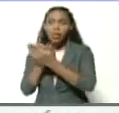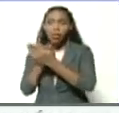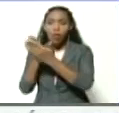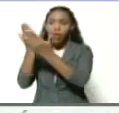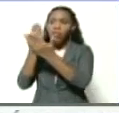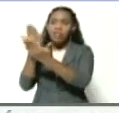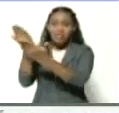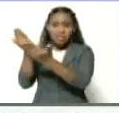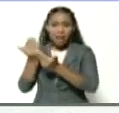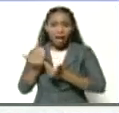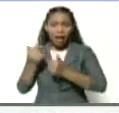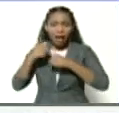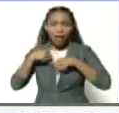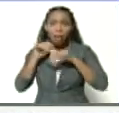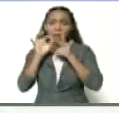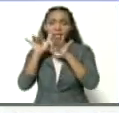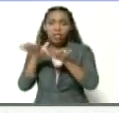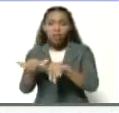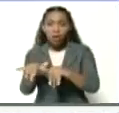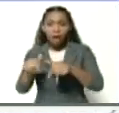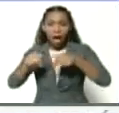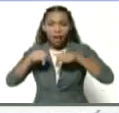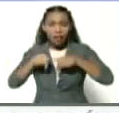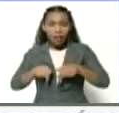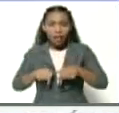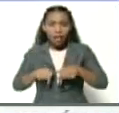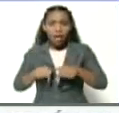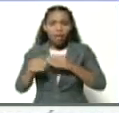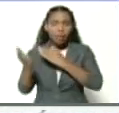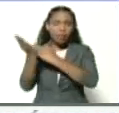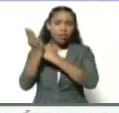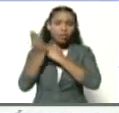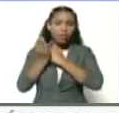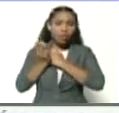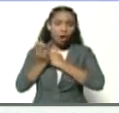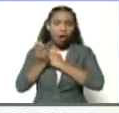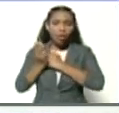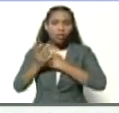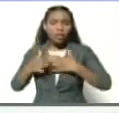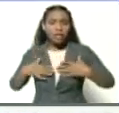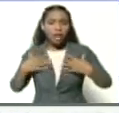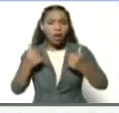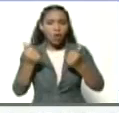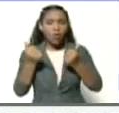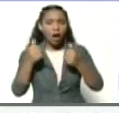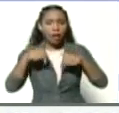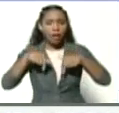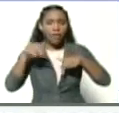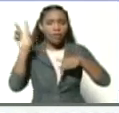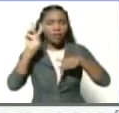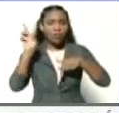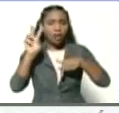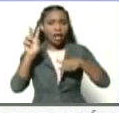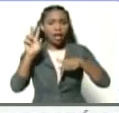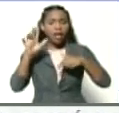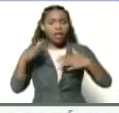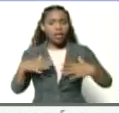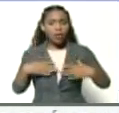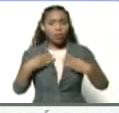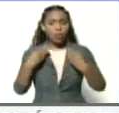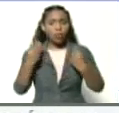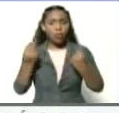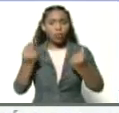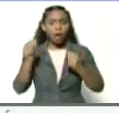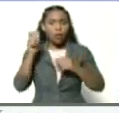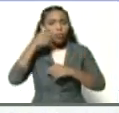sus bendiciones de protección, de sanación para el pueblo de Venezuela, de sanación para el pueblo de